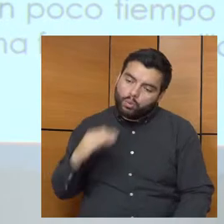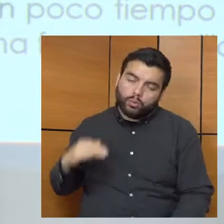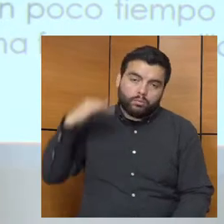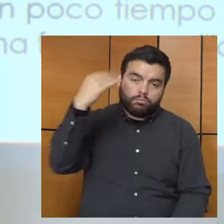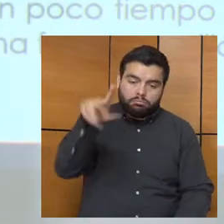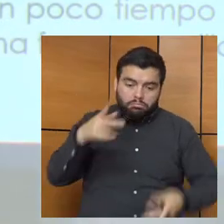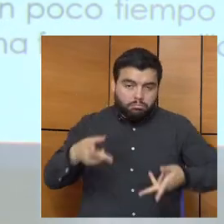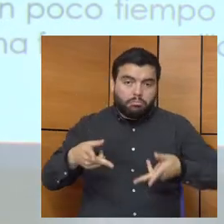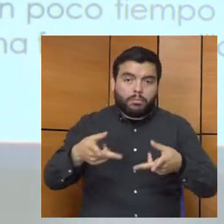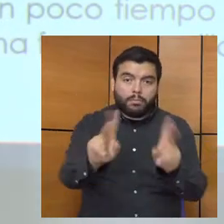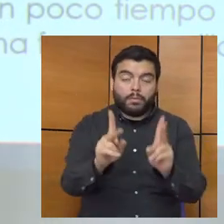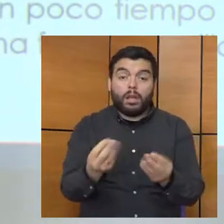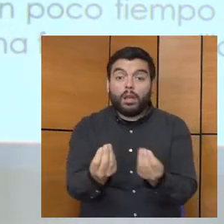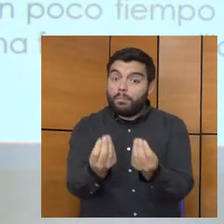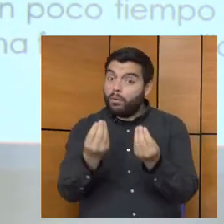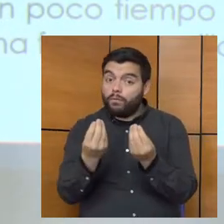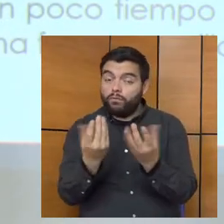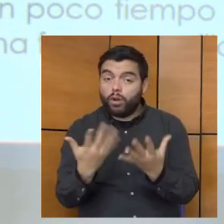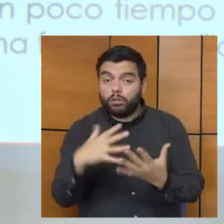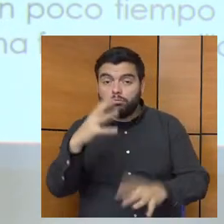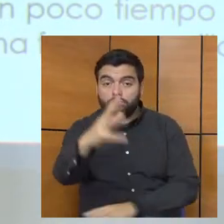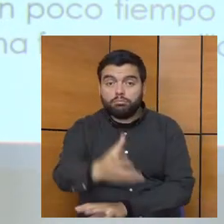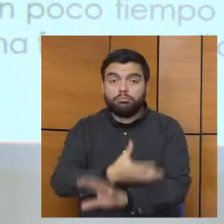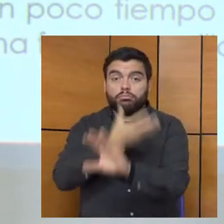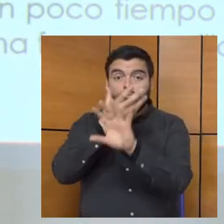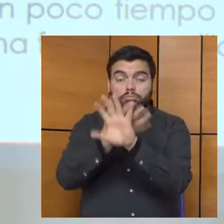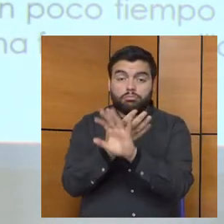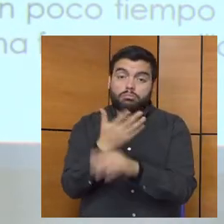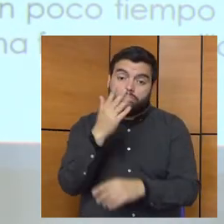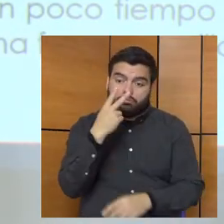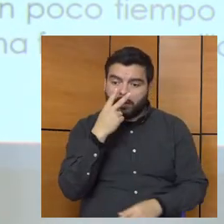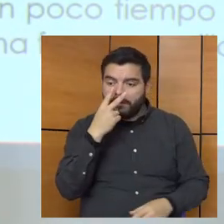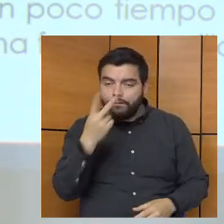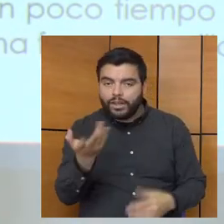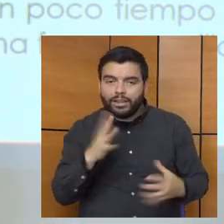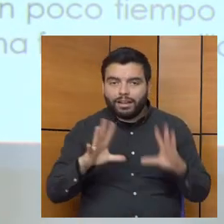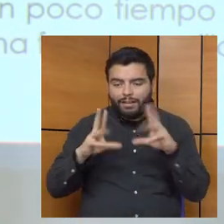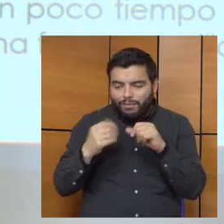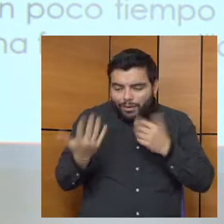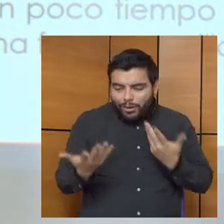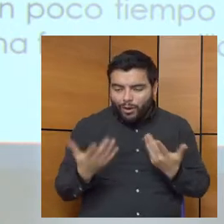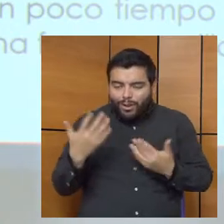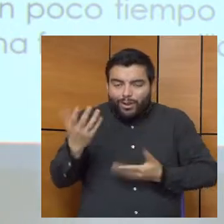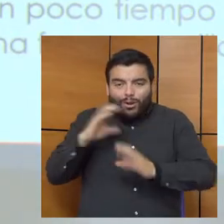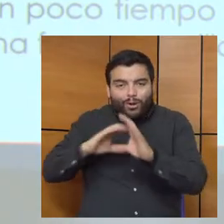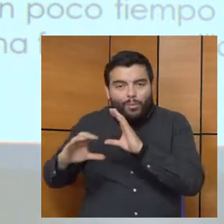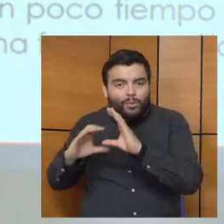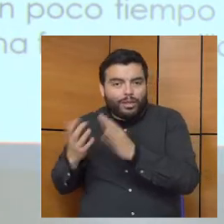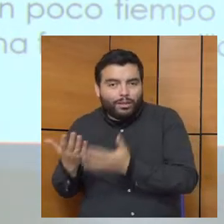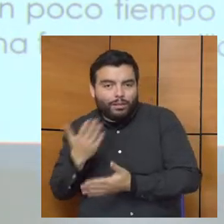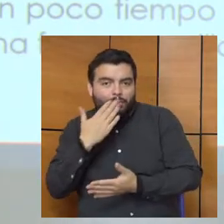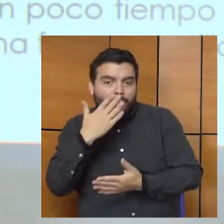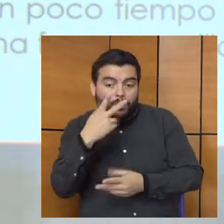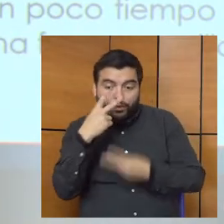libre, pues es muy bueno para ellos, es una forma de ver, de estar más comunicados y